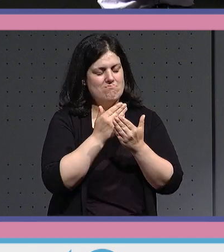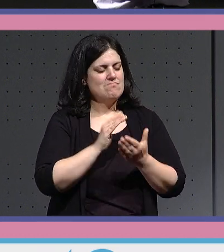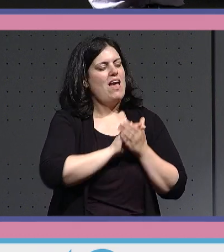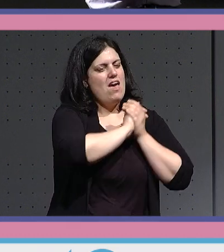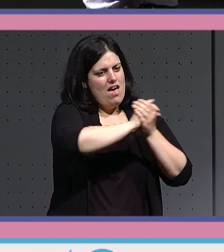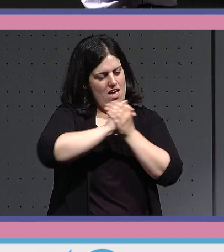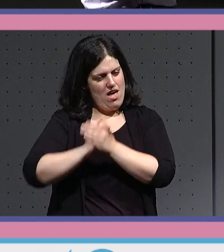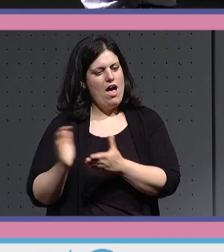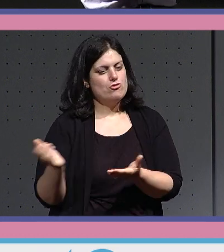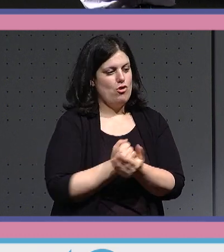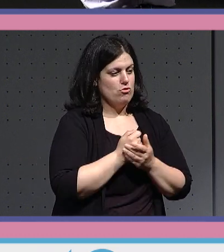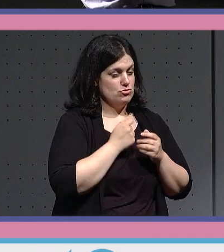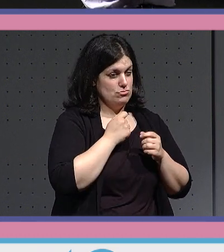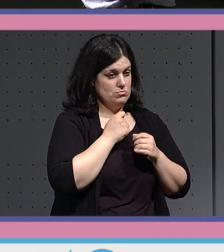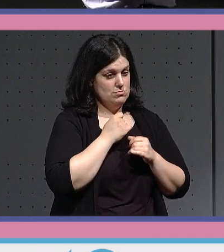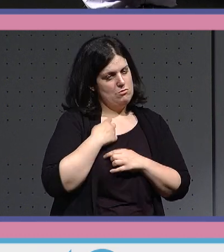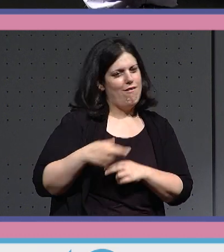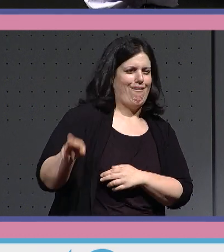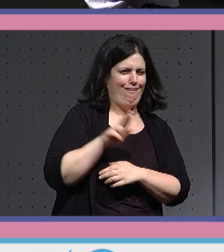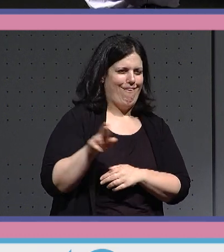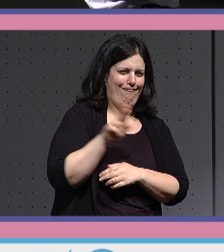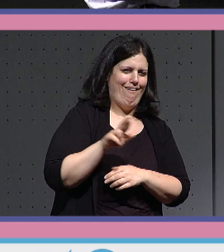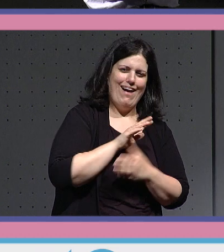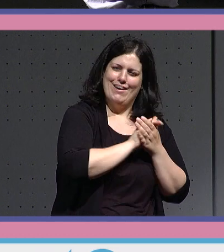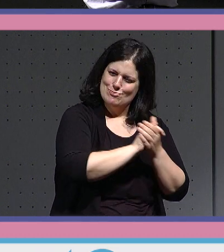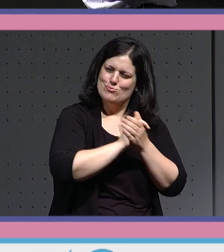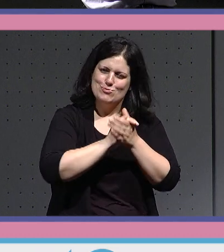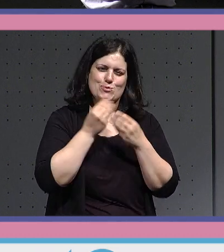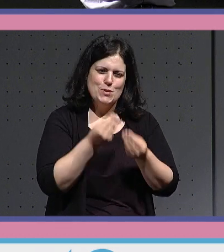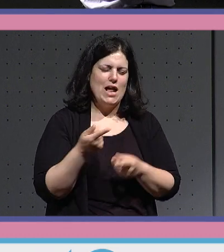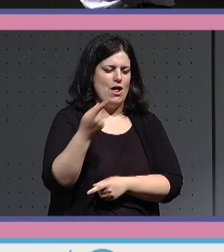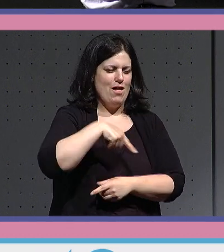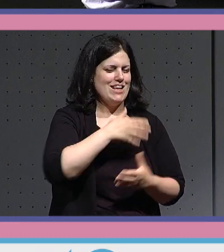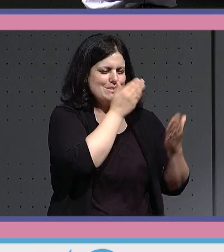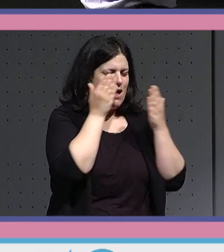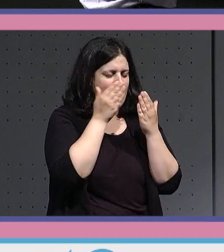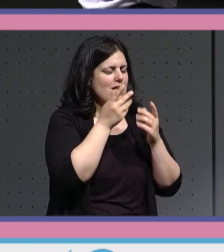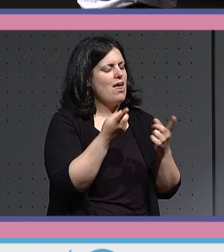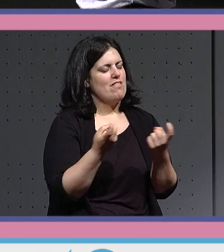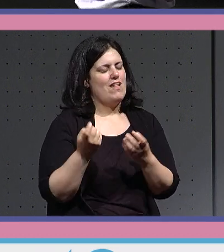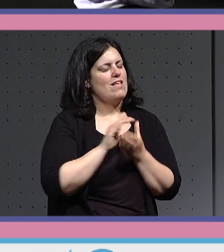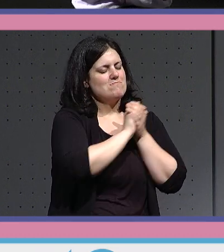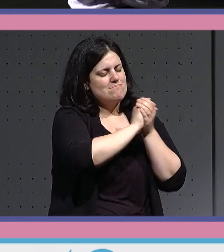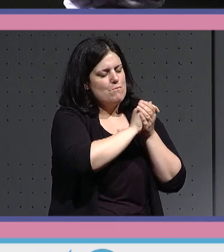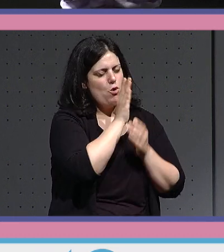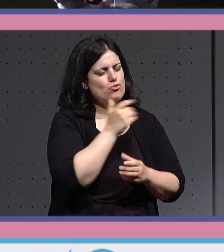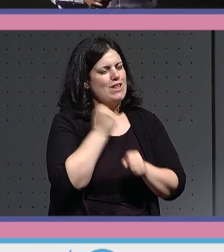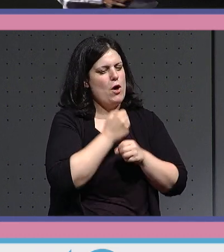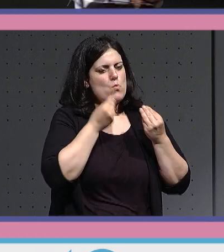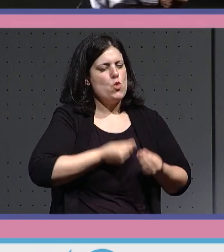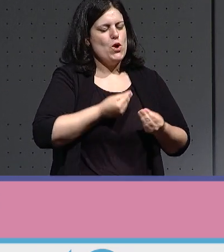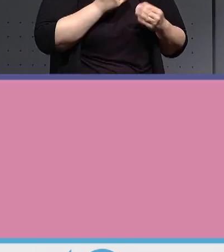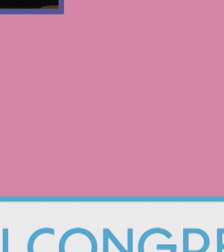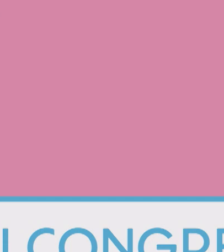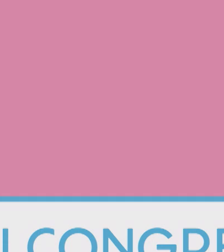felicidades que os está repitiendo y dando todo el mundo, porque realmente os lo merecéis por el trabajo extraordinario que estáis haciendo. Y nada más, muchas gracias a